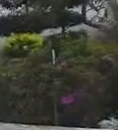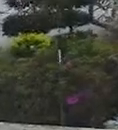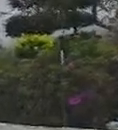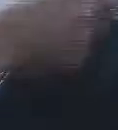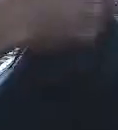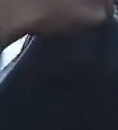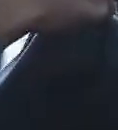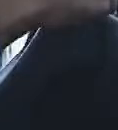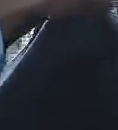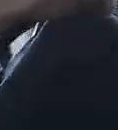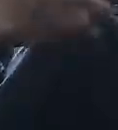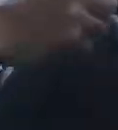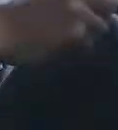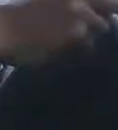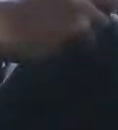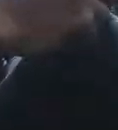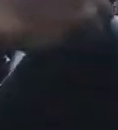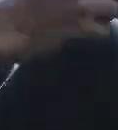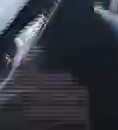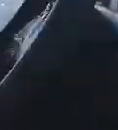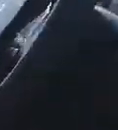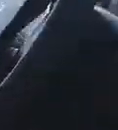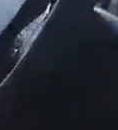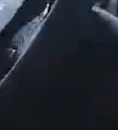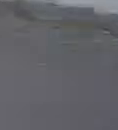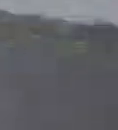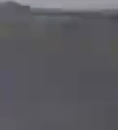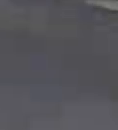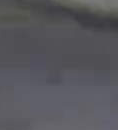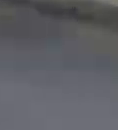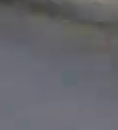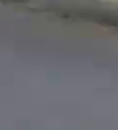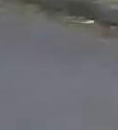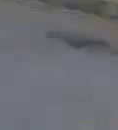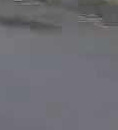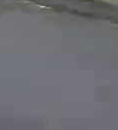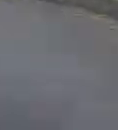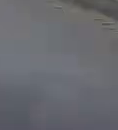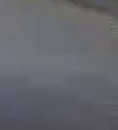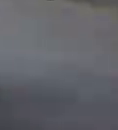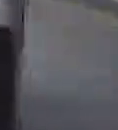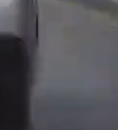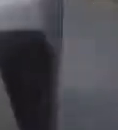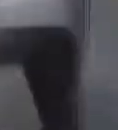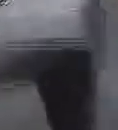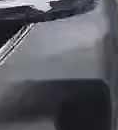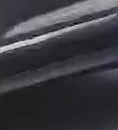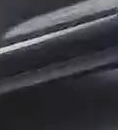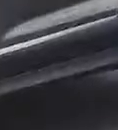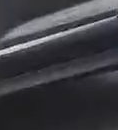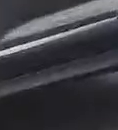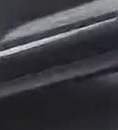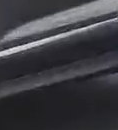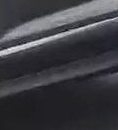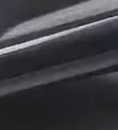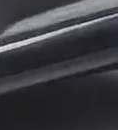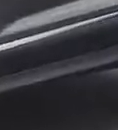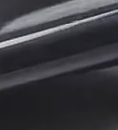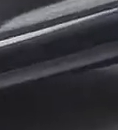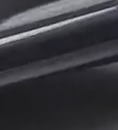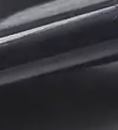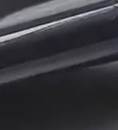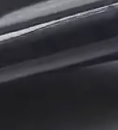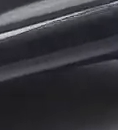Si buscas un SUV, elige el más poderoso de la categoría. Único con motor 1.8 litros y